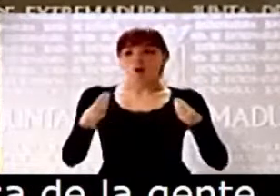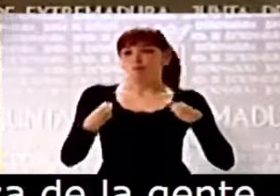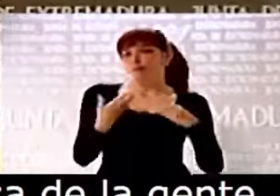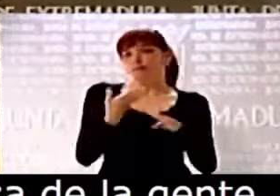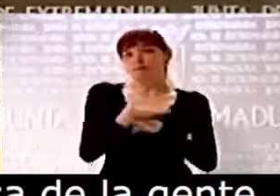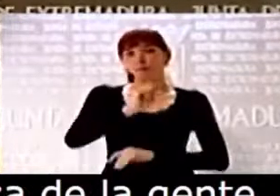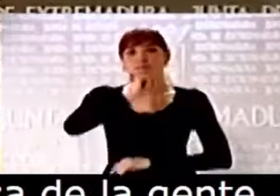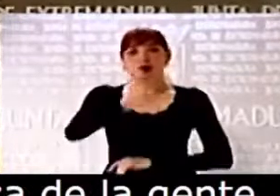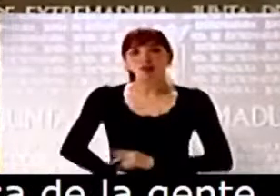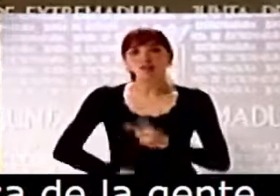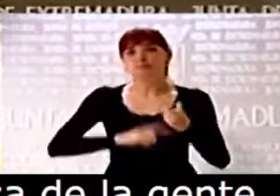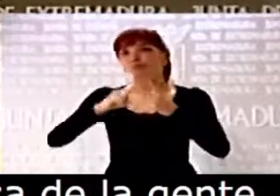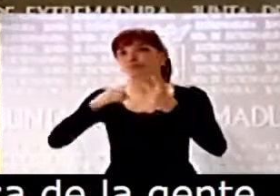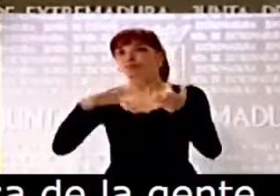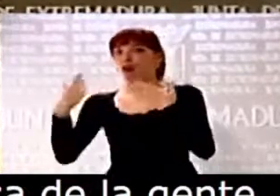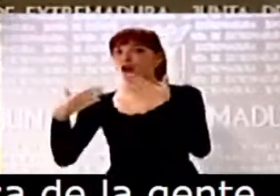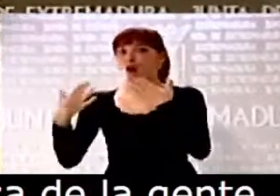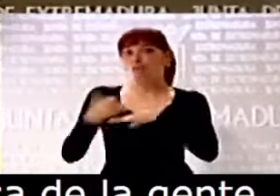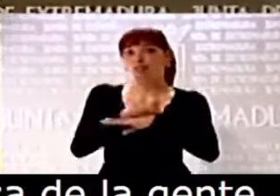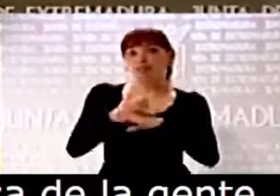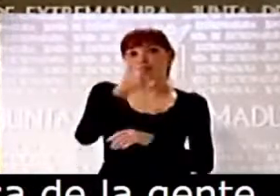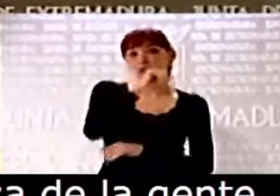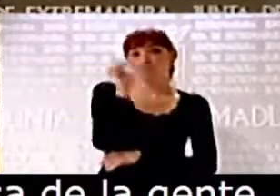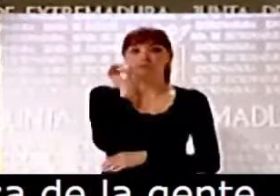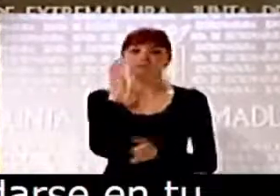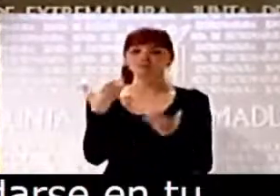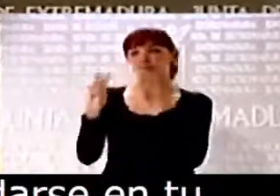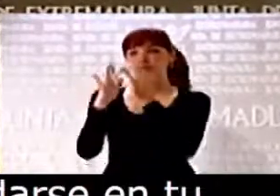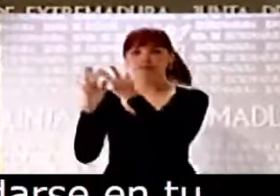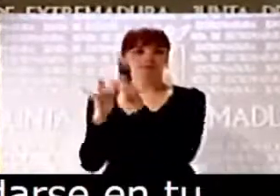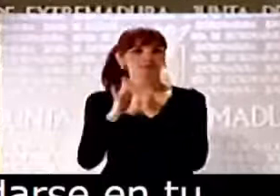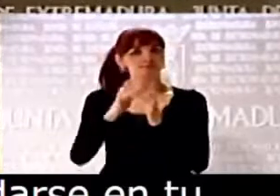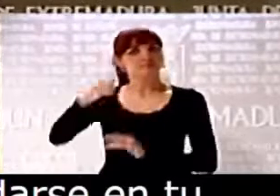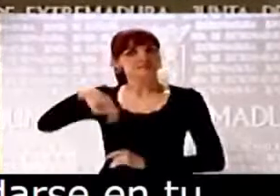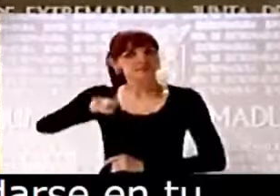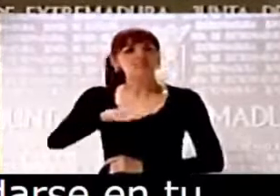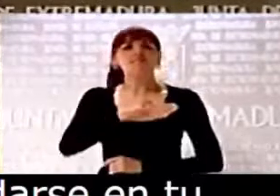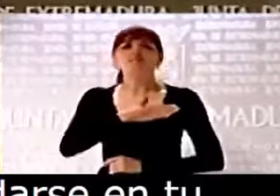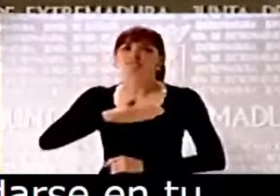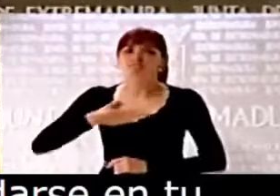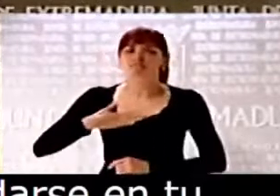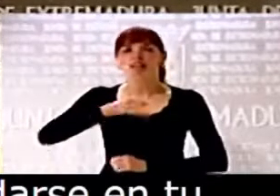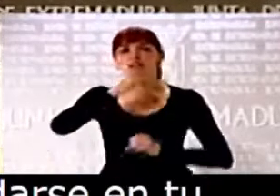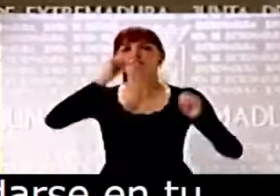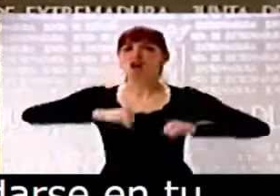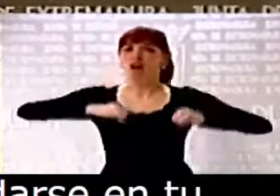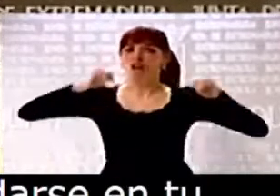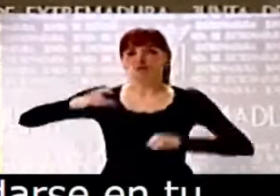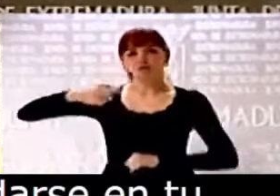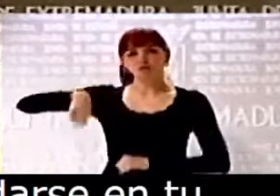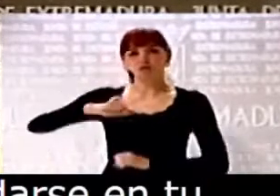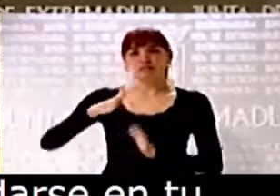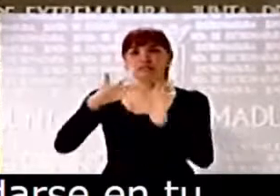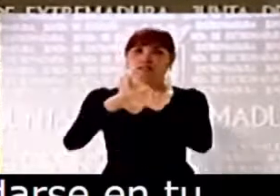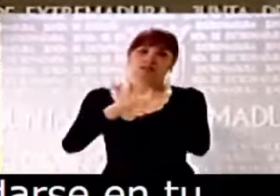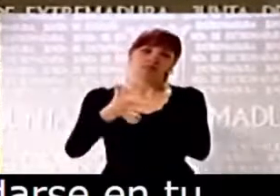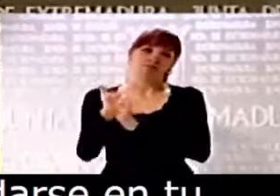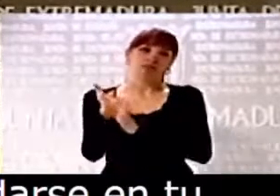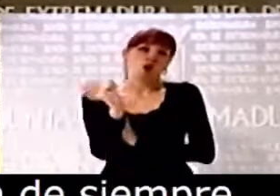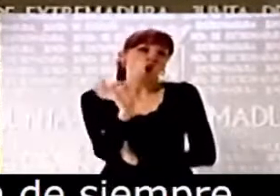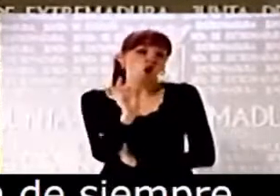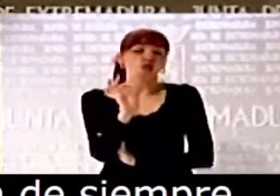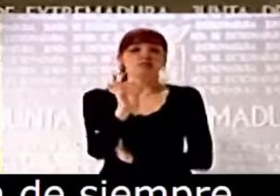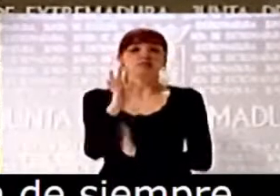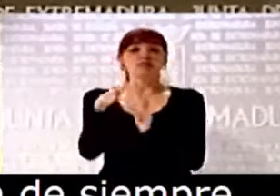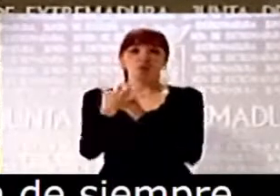panadería de siempre, hablando con los vecinos y las vecinas, y es lo que quiere nuestra gente mayor y nuestra gente en situación de dependencia. Y